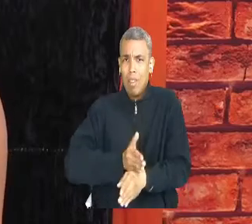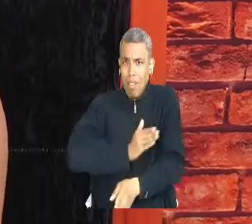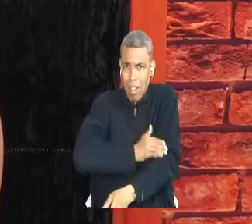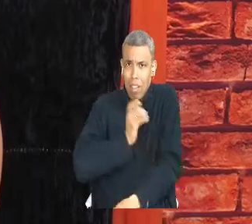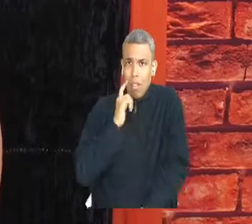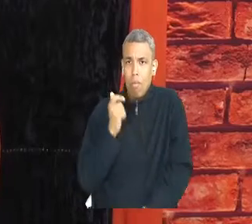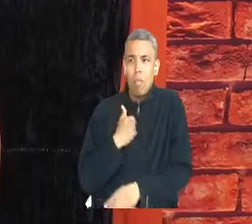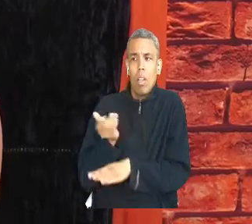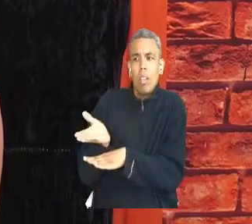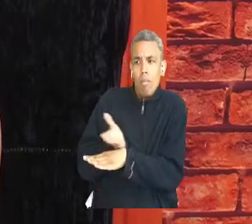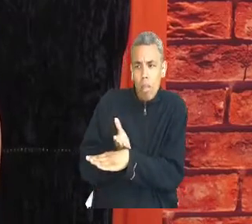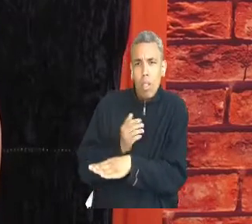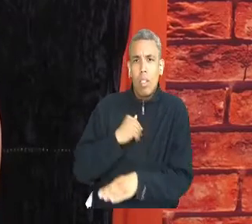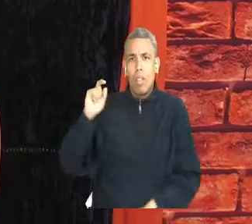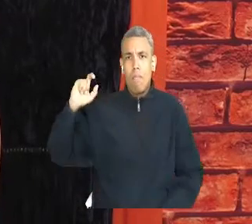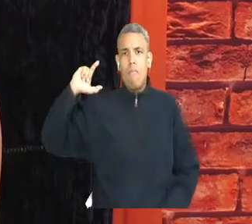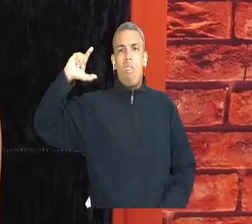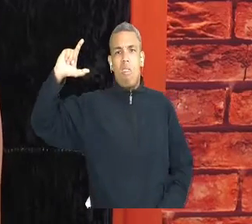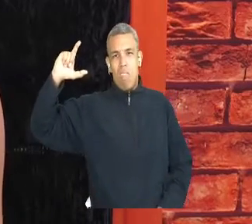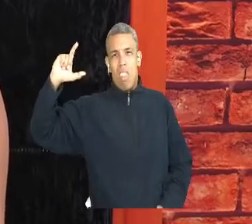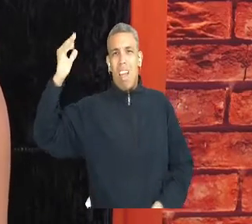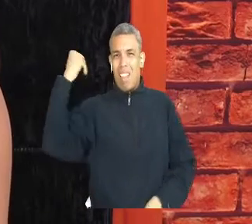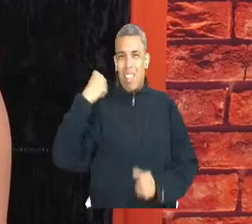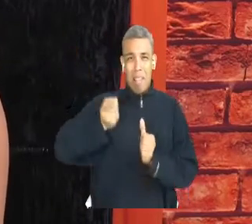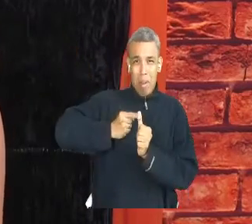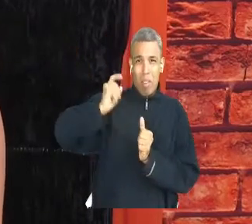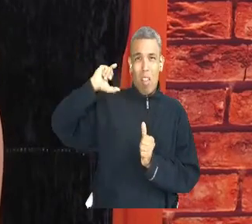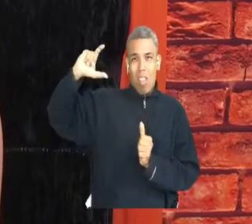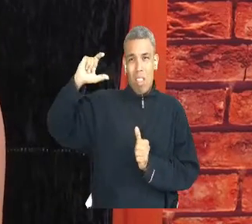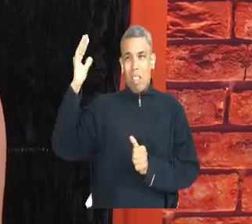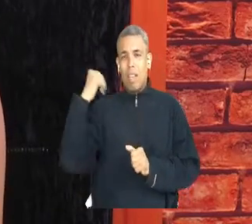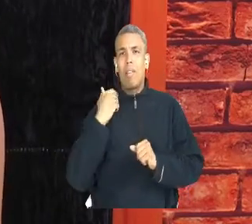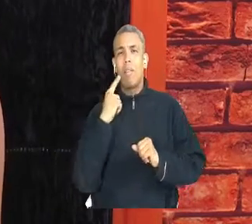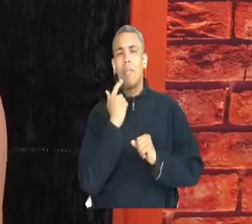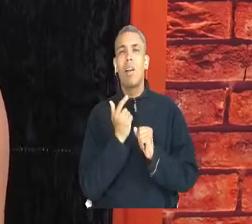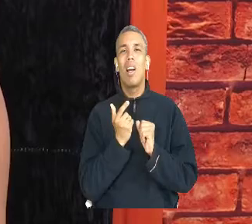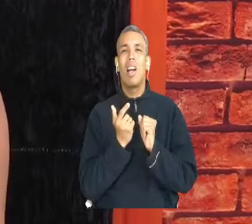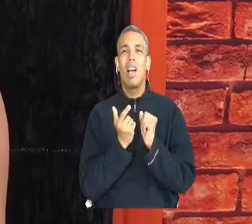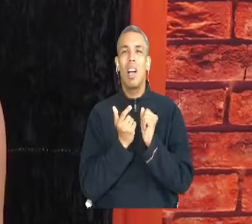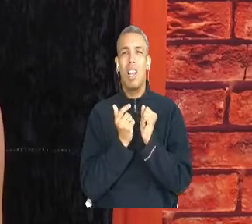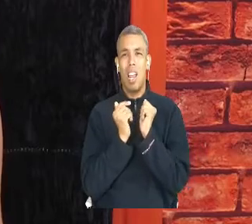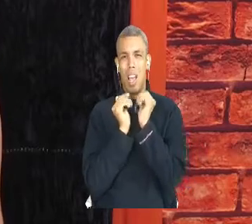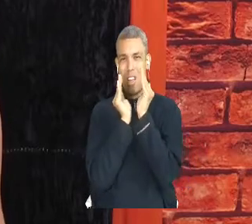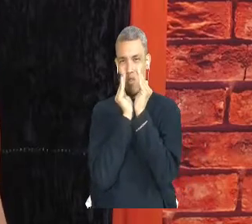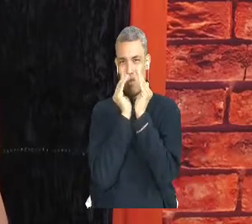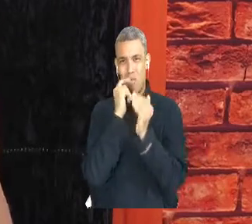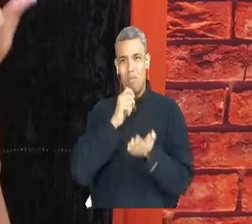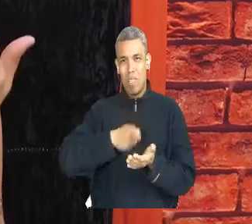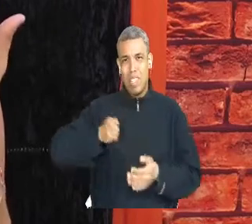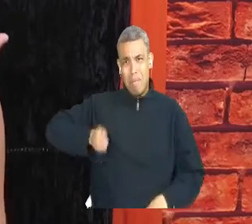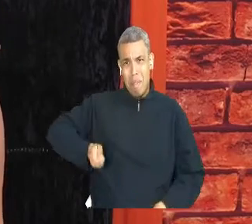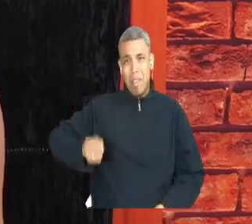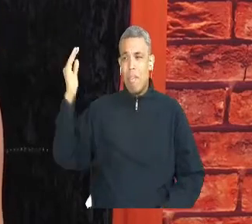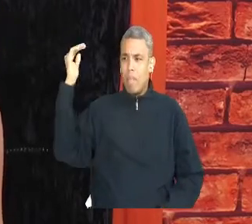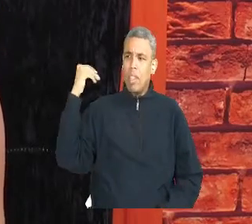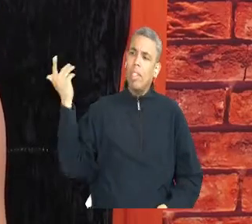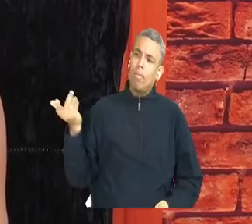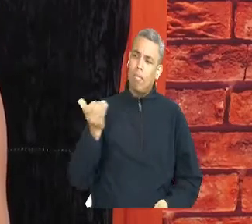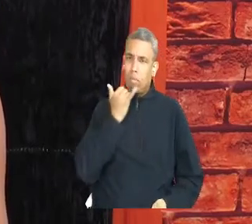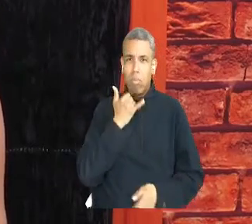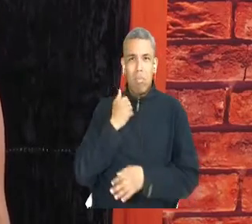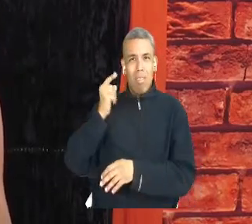citar nuevamente al papá a la comisaría de familia para que en ese momento se aumente la cuota de